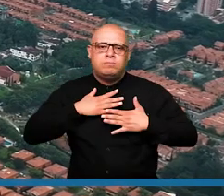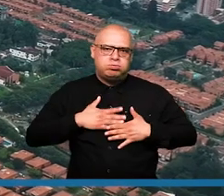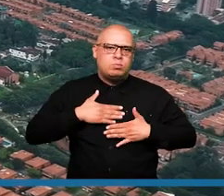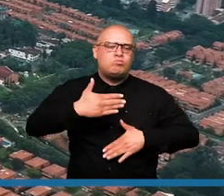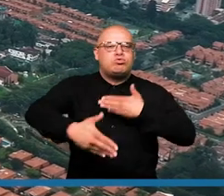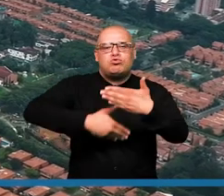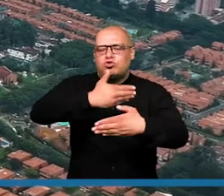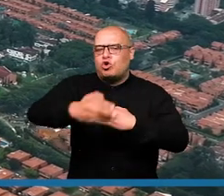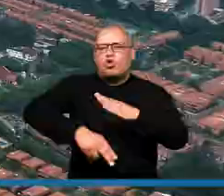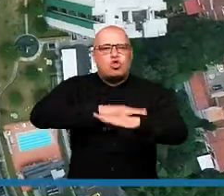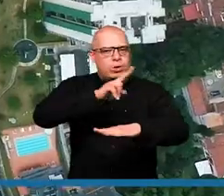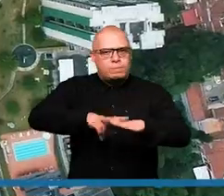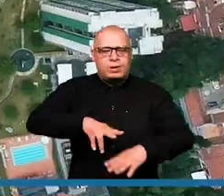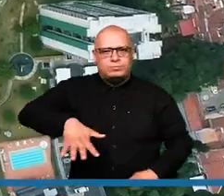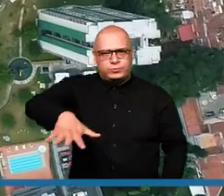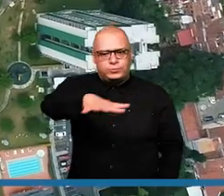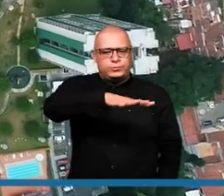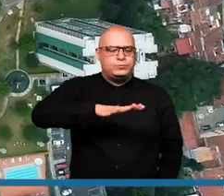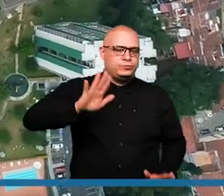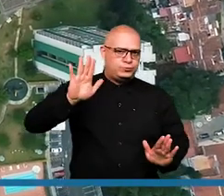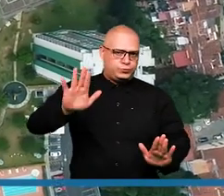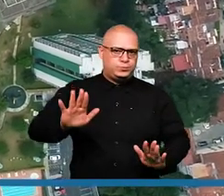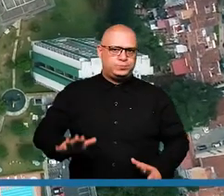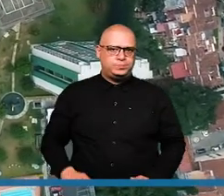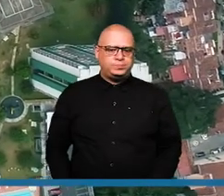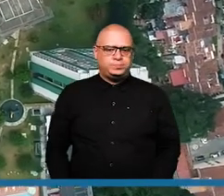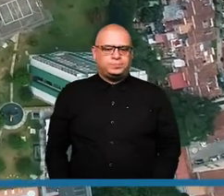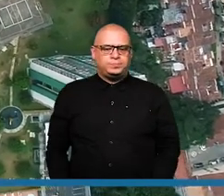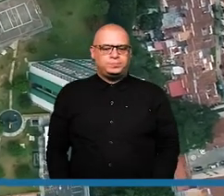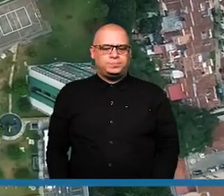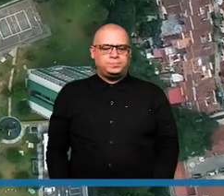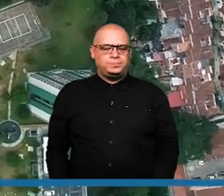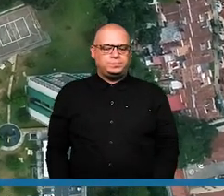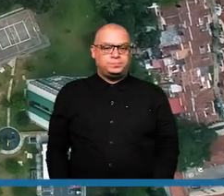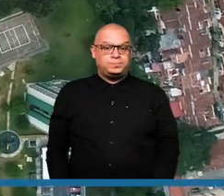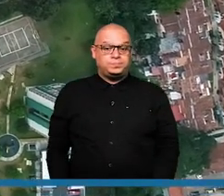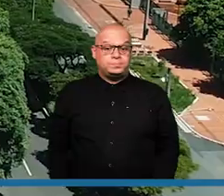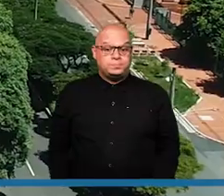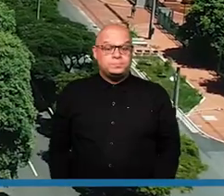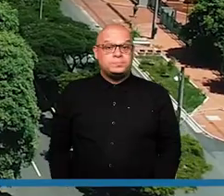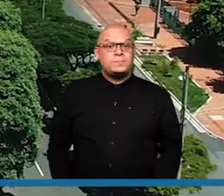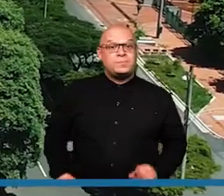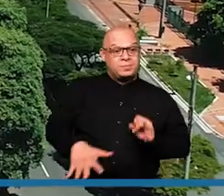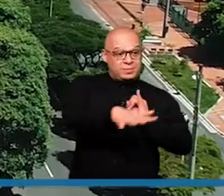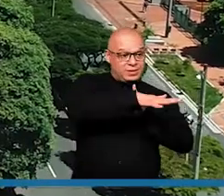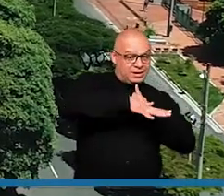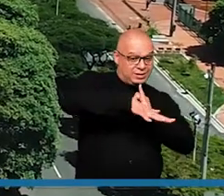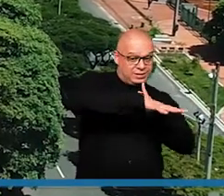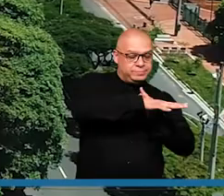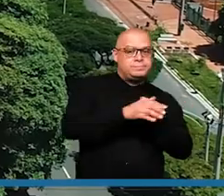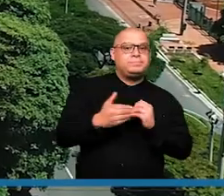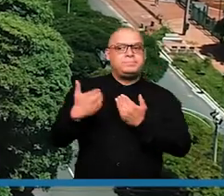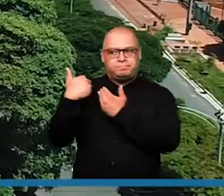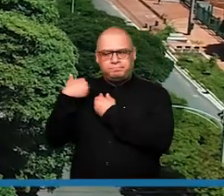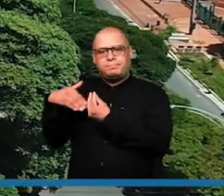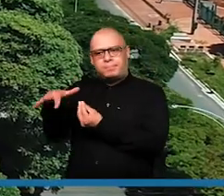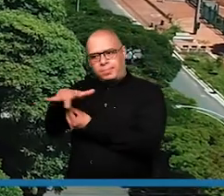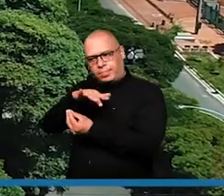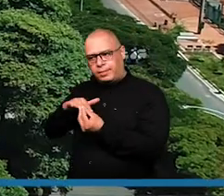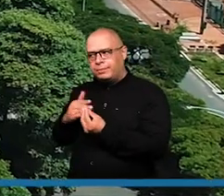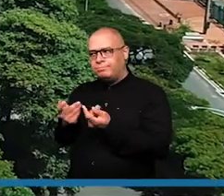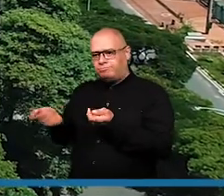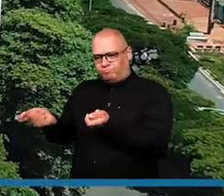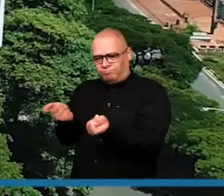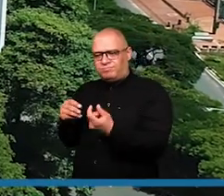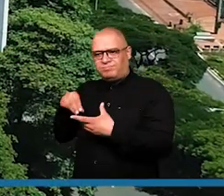Cuando se crean las áreas metropolitanas, se crean las autoridades ambientales de los grandes centros urbanos, El área metropolitana asume esa responsabilidad